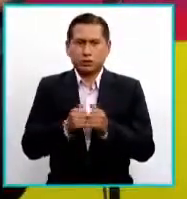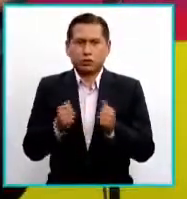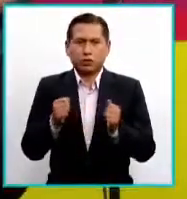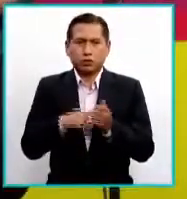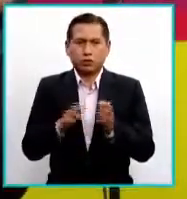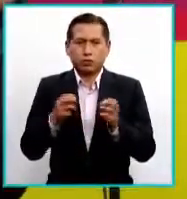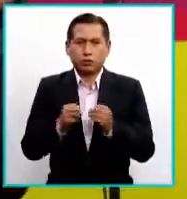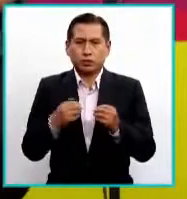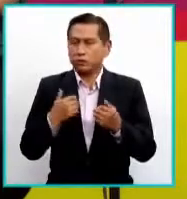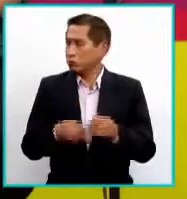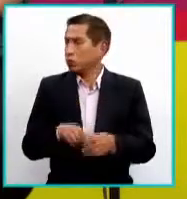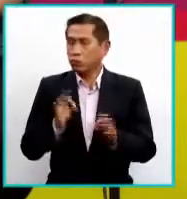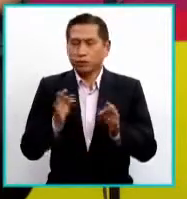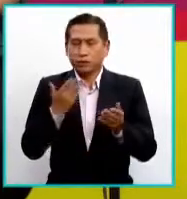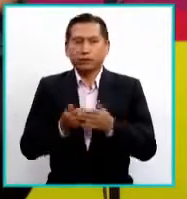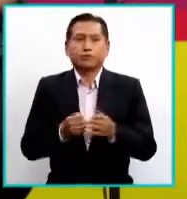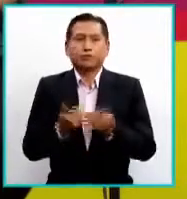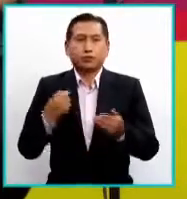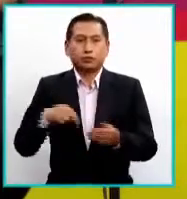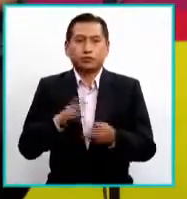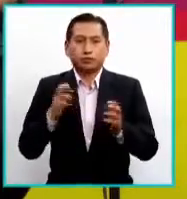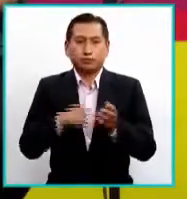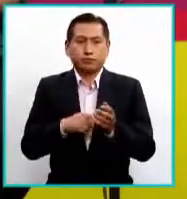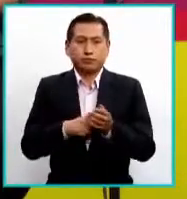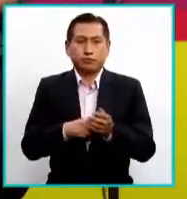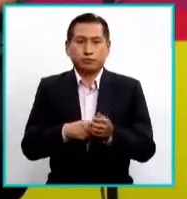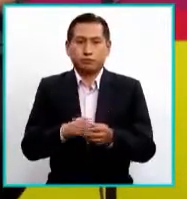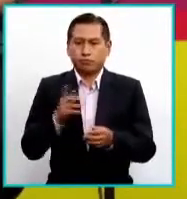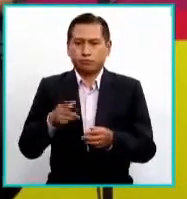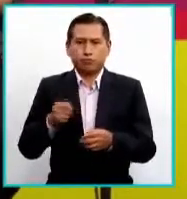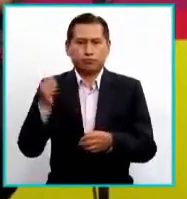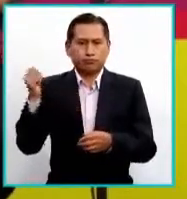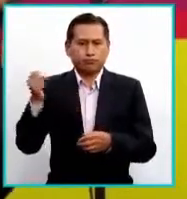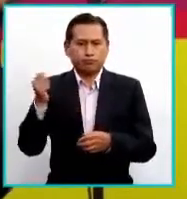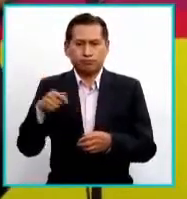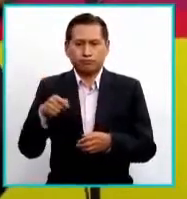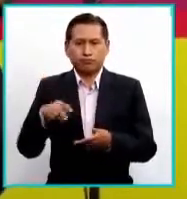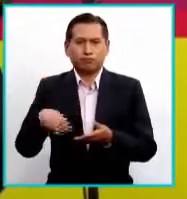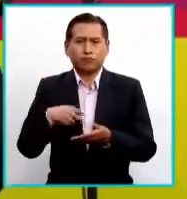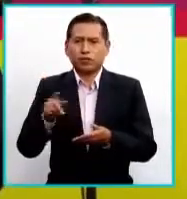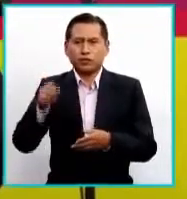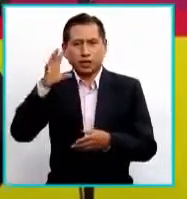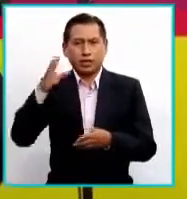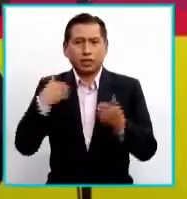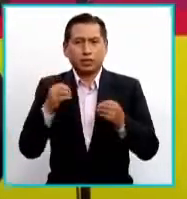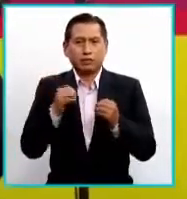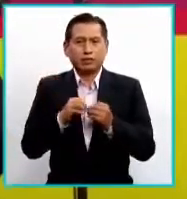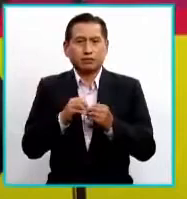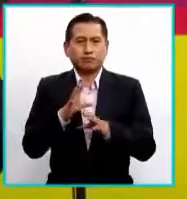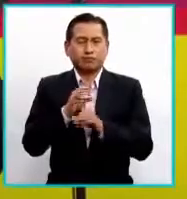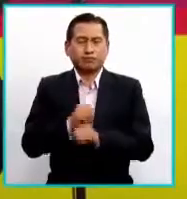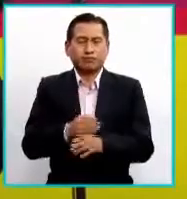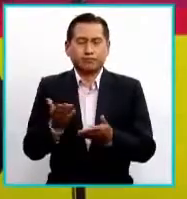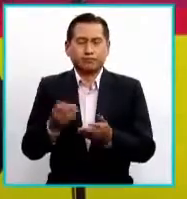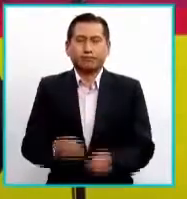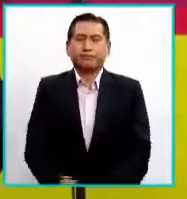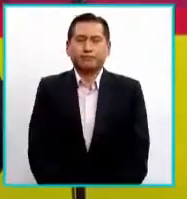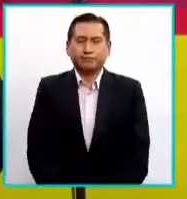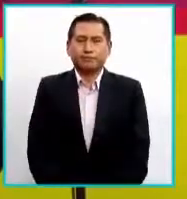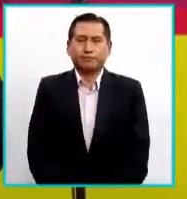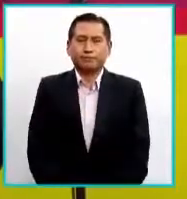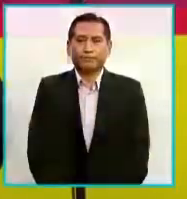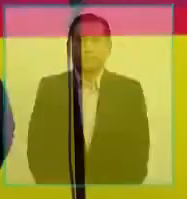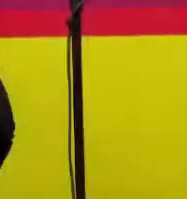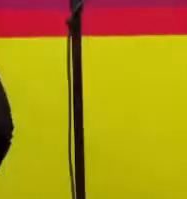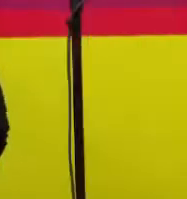ceviche mixto. ¡Súper, genial! Vamos a tocar una chacarera que es en Pampa de los Guanacos de Agustín Carvajal.